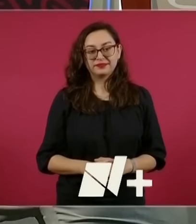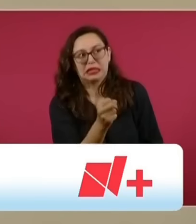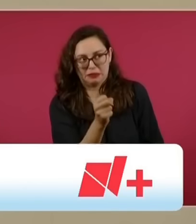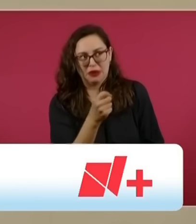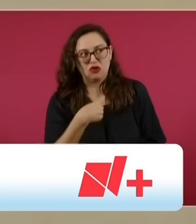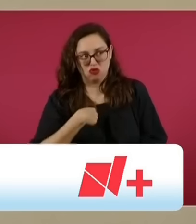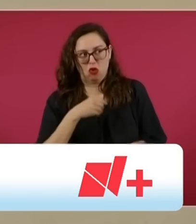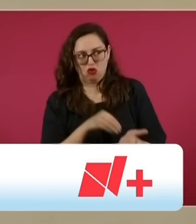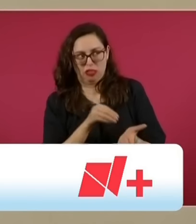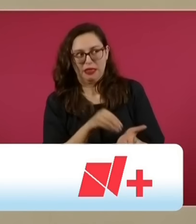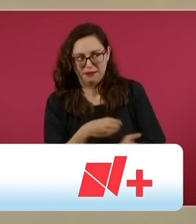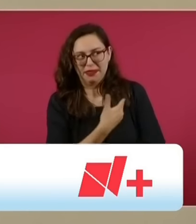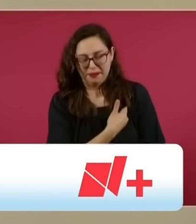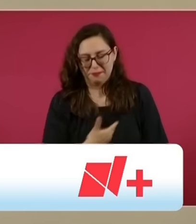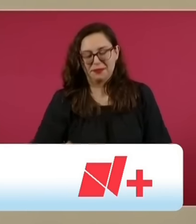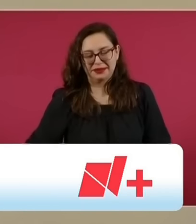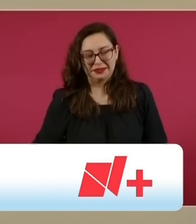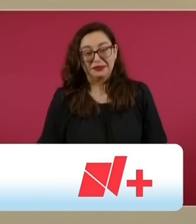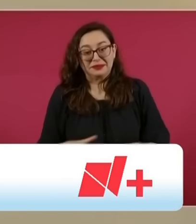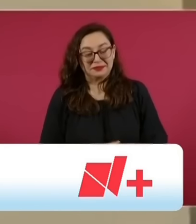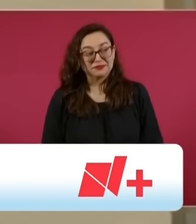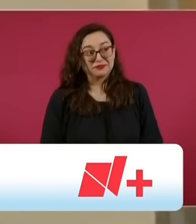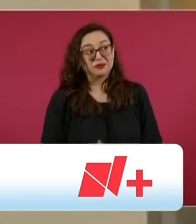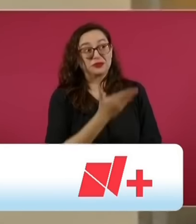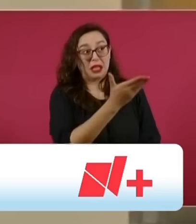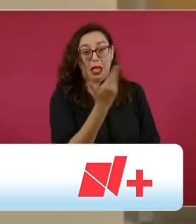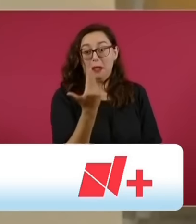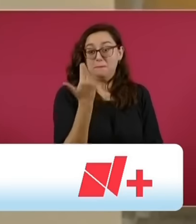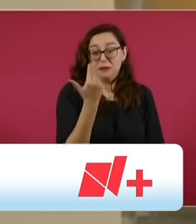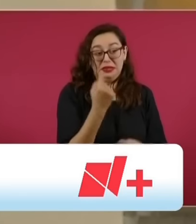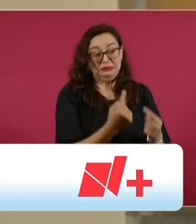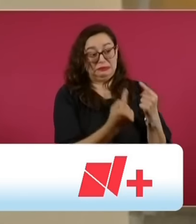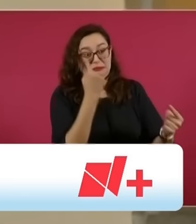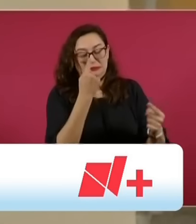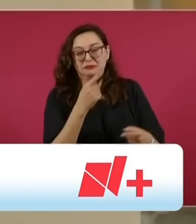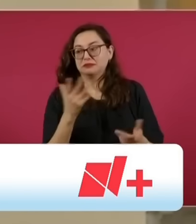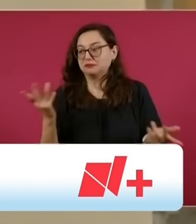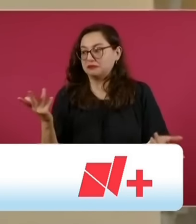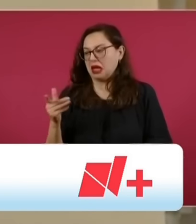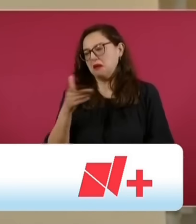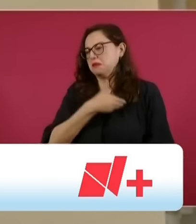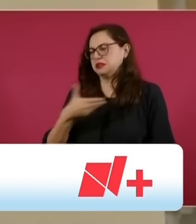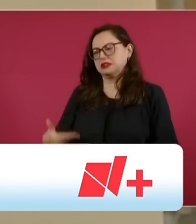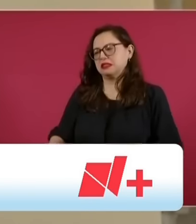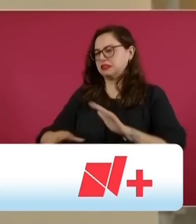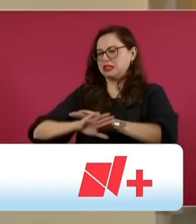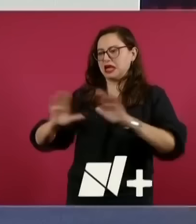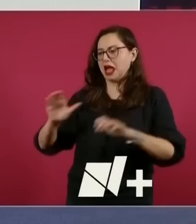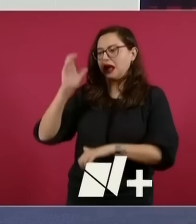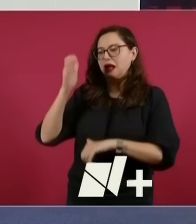unos días comentó que ya me había retirado. Por favor, amigo,